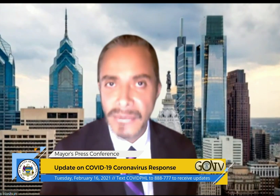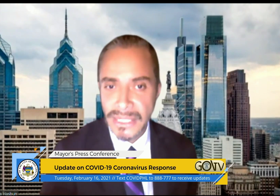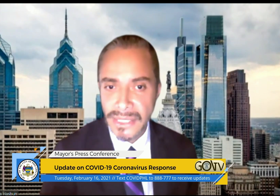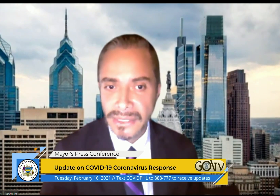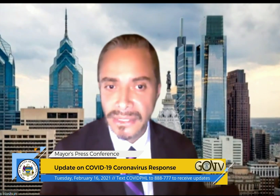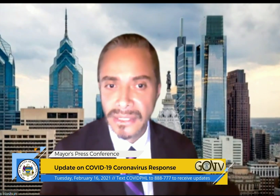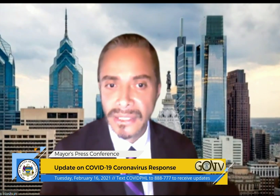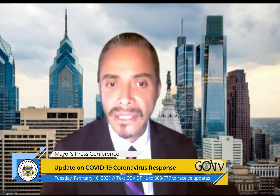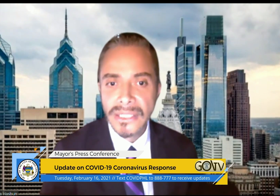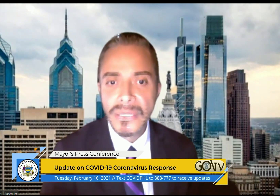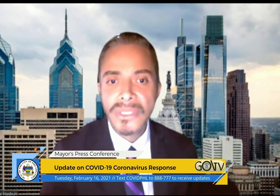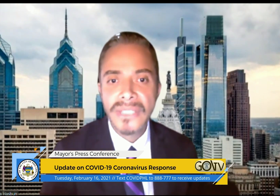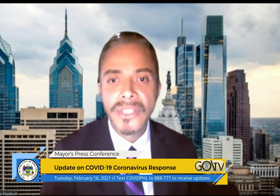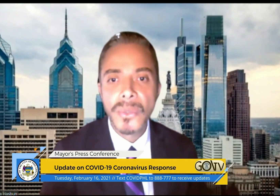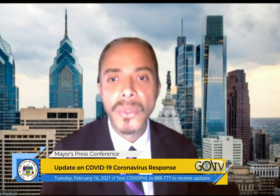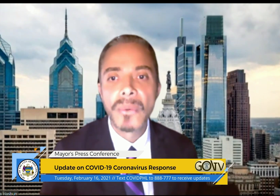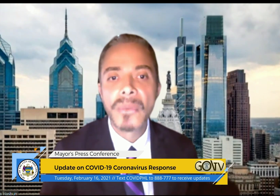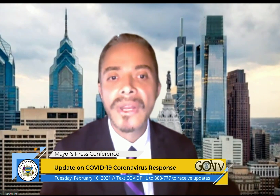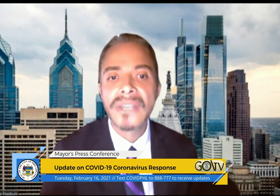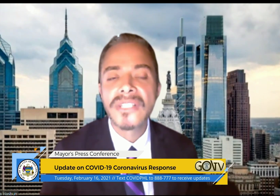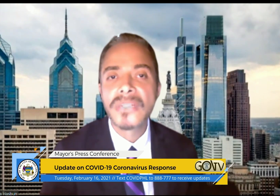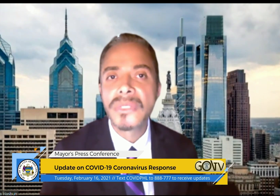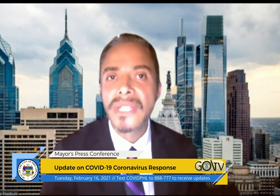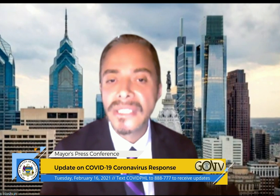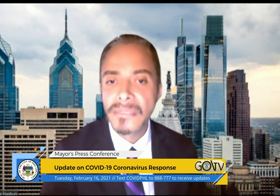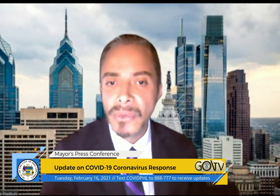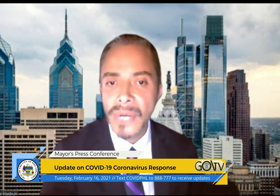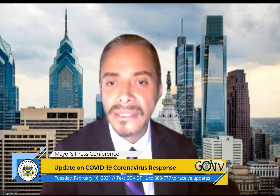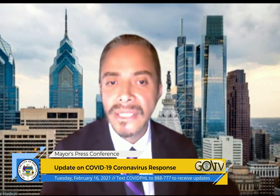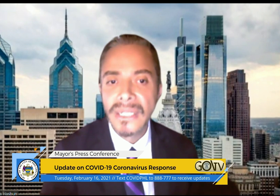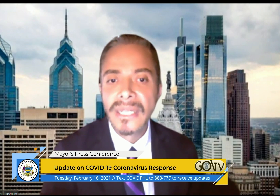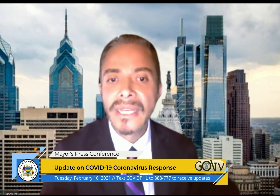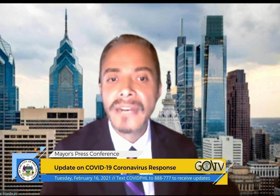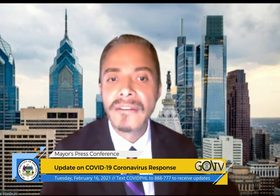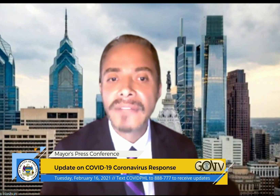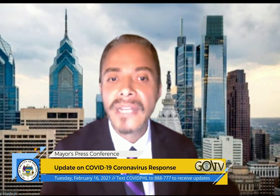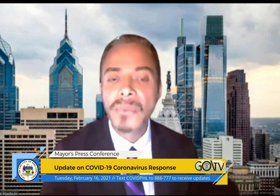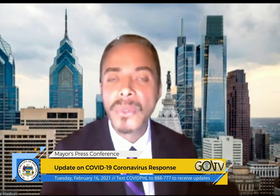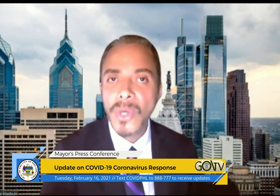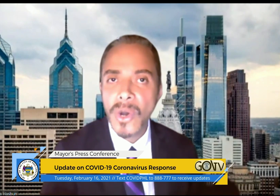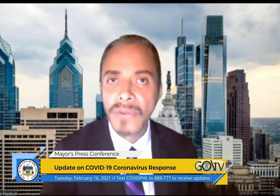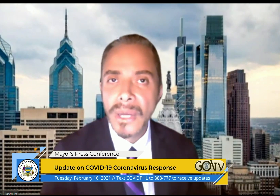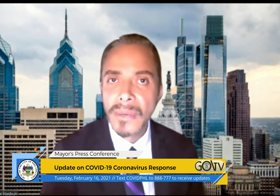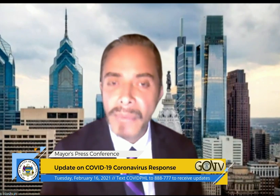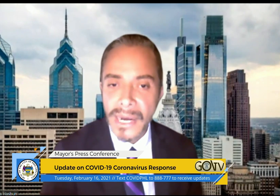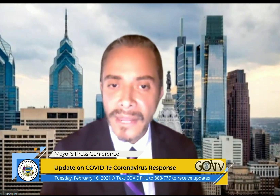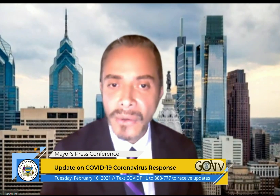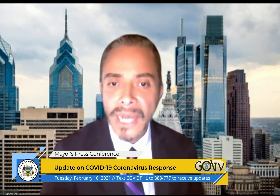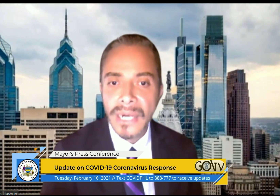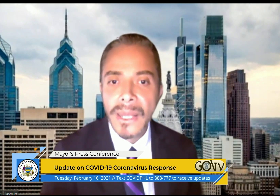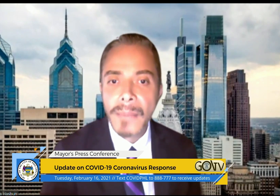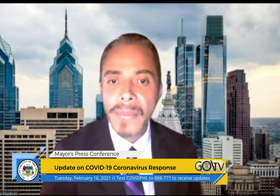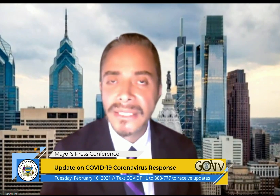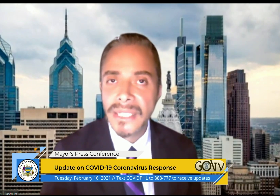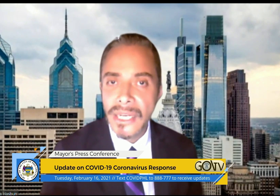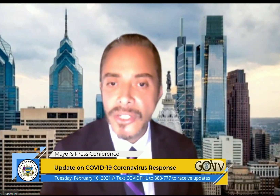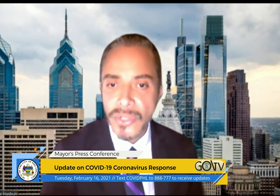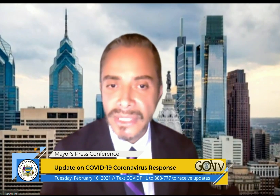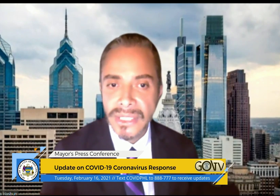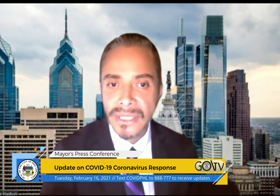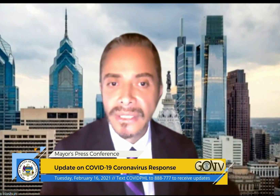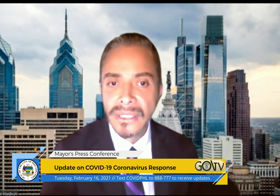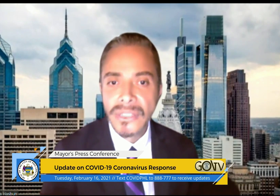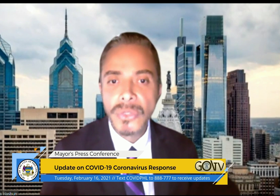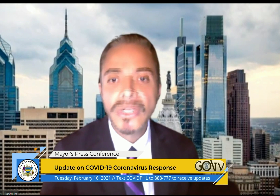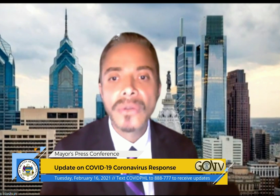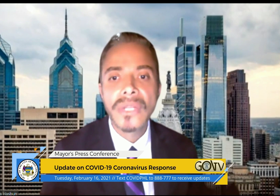red de farmacias. Si no está seguro, puede registrar su interés en vacunarse en phila.gov/diagonal Vaccine